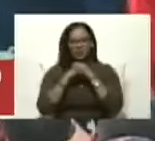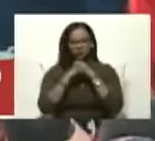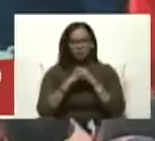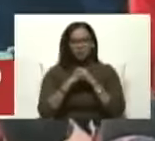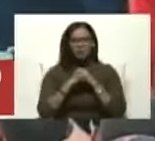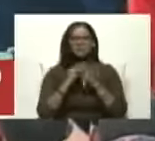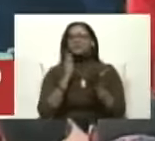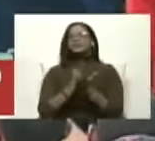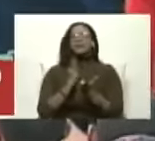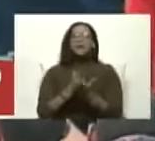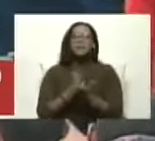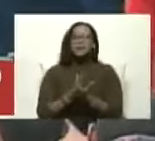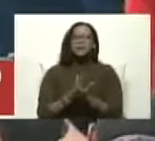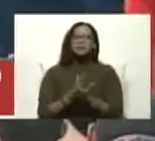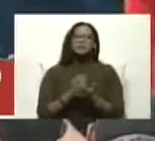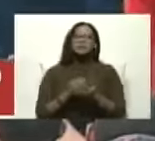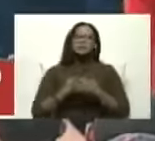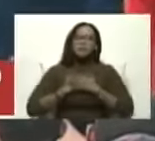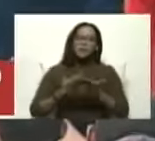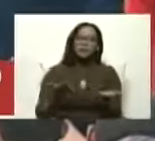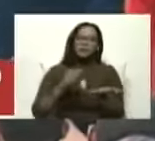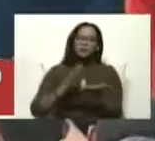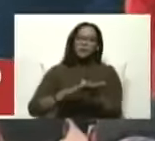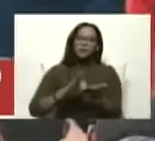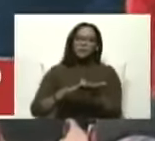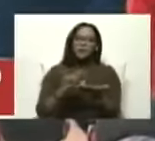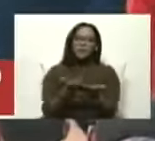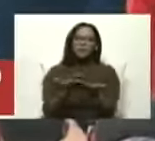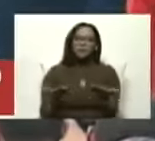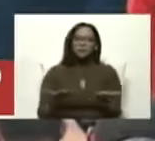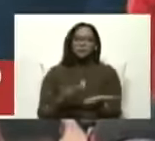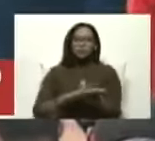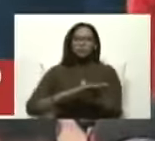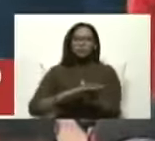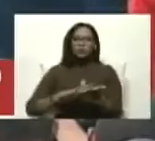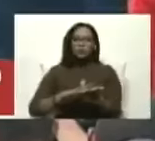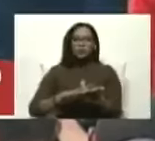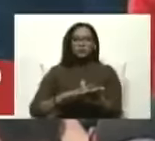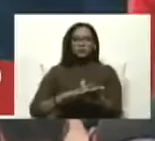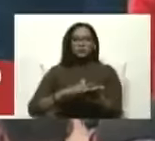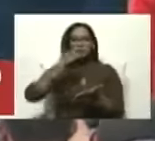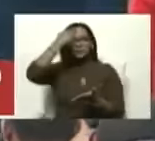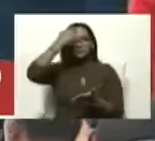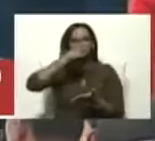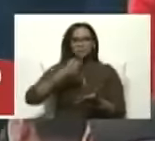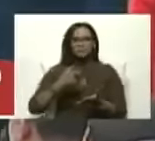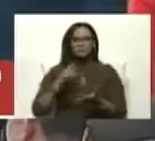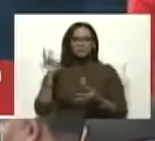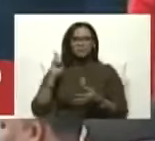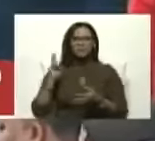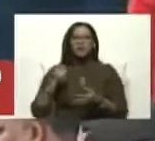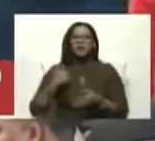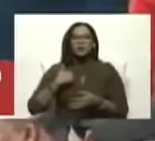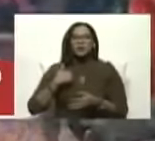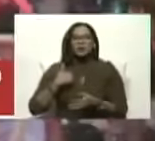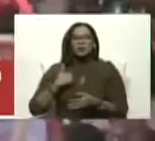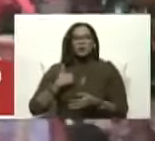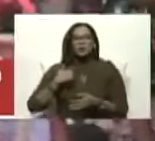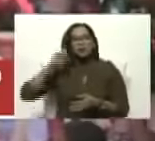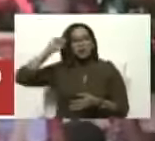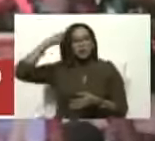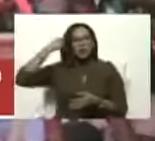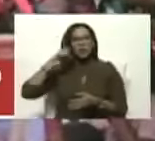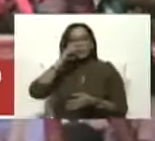siempre aportando soluciones para el pueblo venezolano. Y yo recuerdo